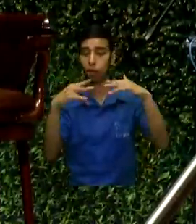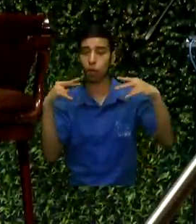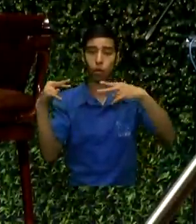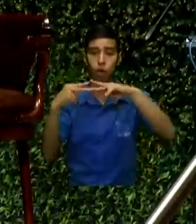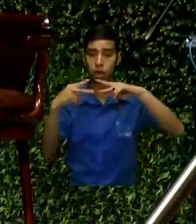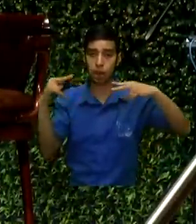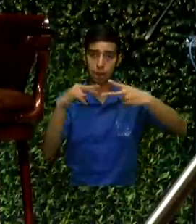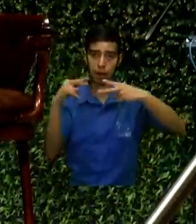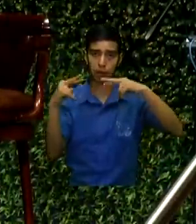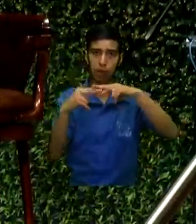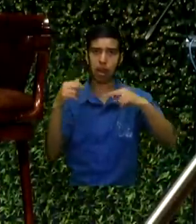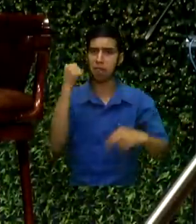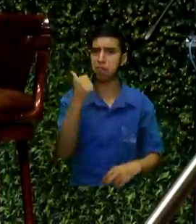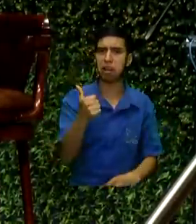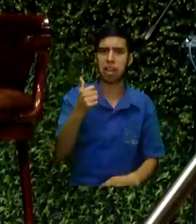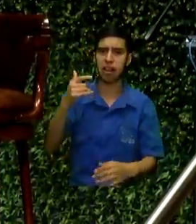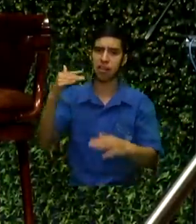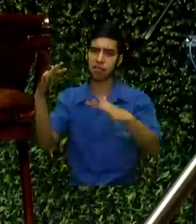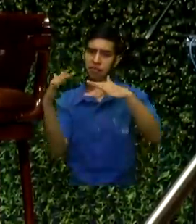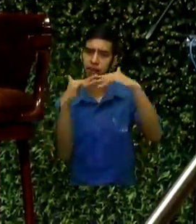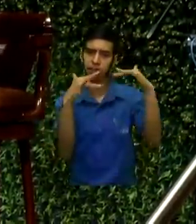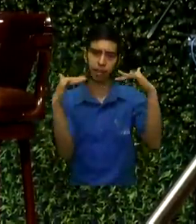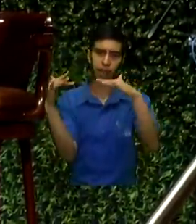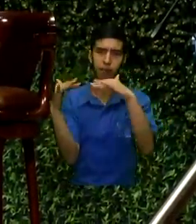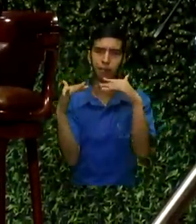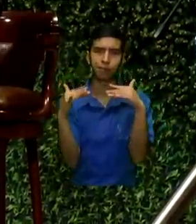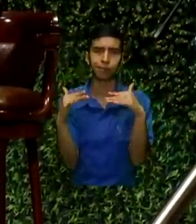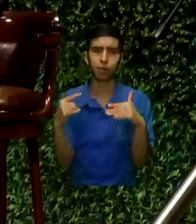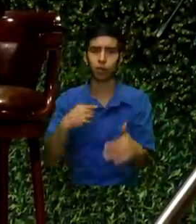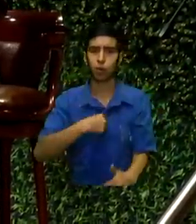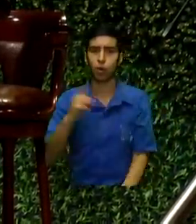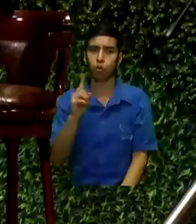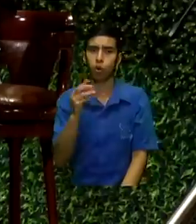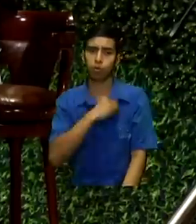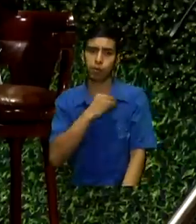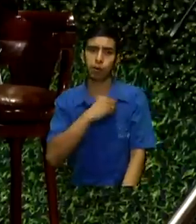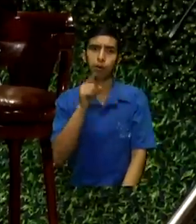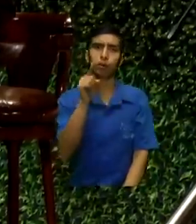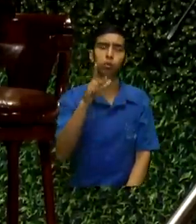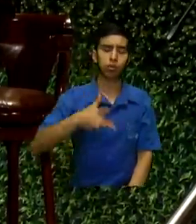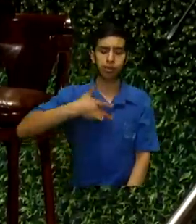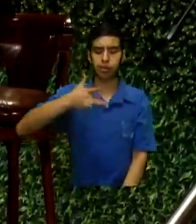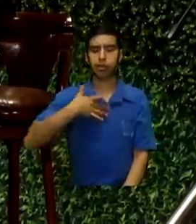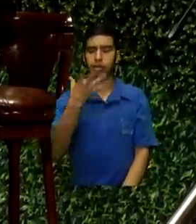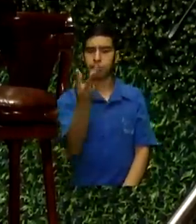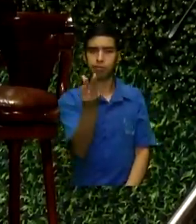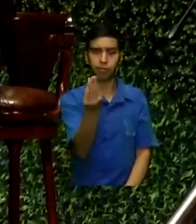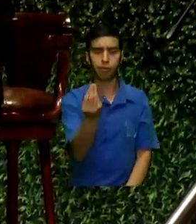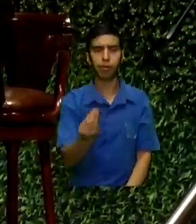Tiene que terminar de oír este mensaje porque no me lo quiero, yo no quiero que se me vaya a ir asustado hoy.